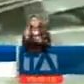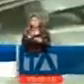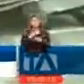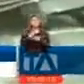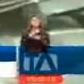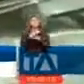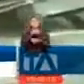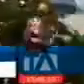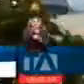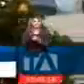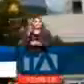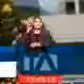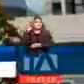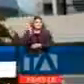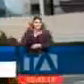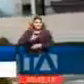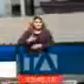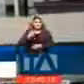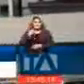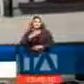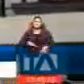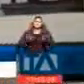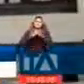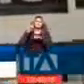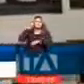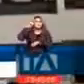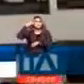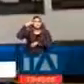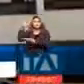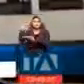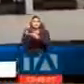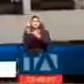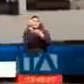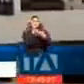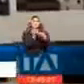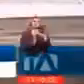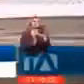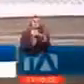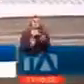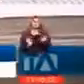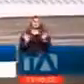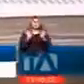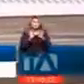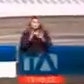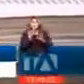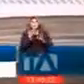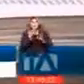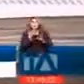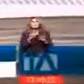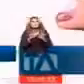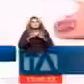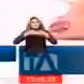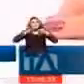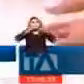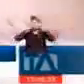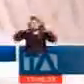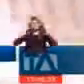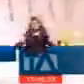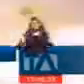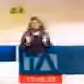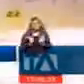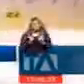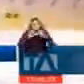para la reingeniería informática, primero debería definir qué hará y cumplir la ley. Es decir, proceder al escrutinio de actas y no